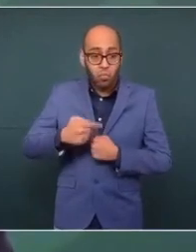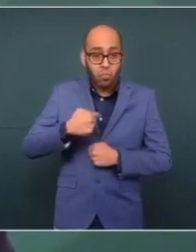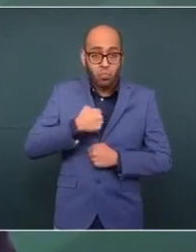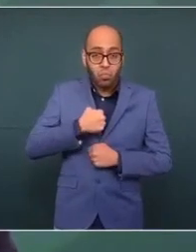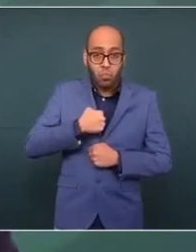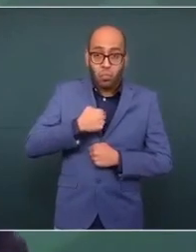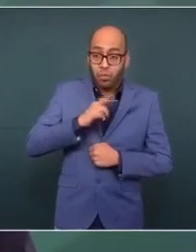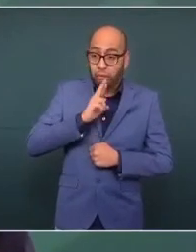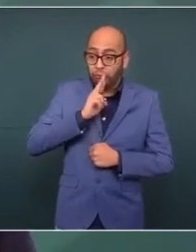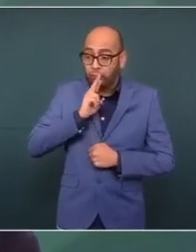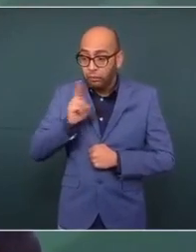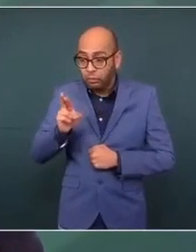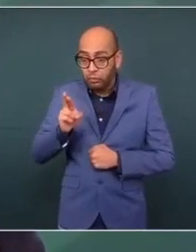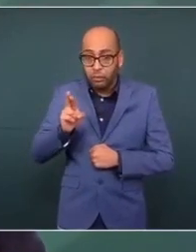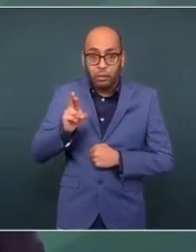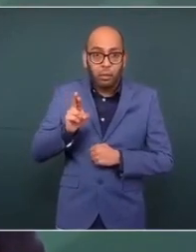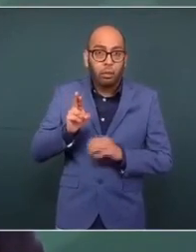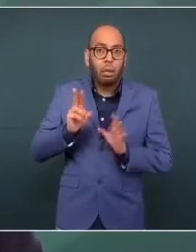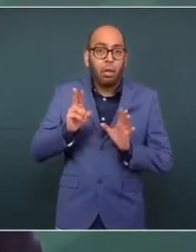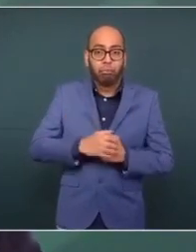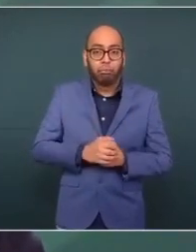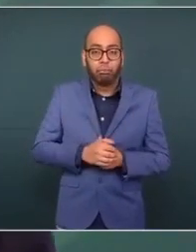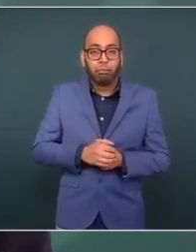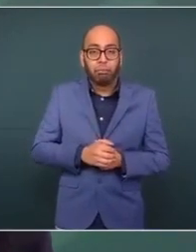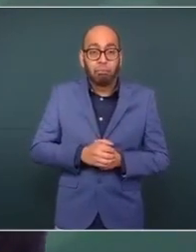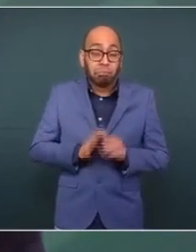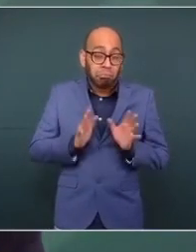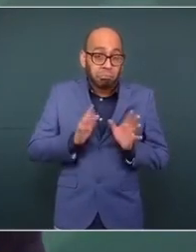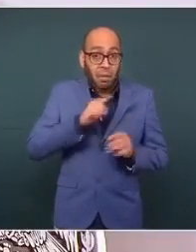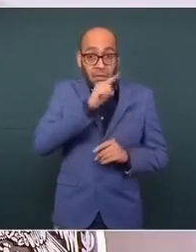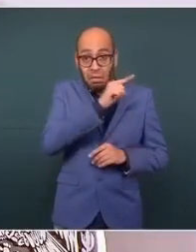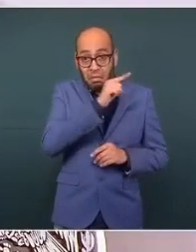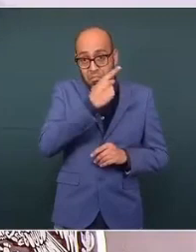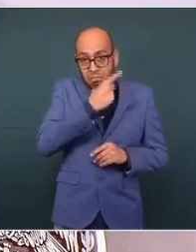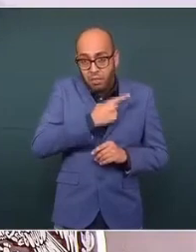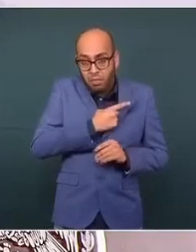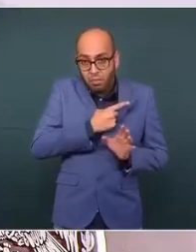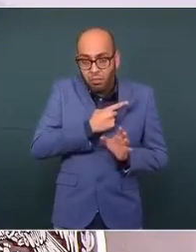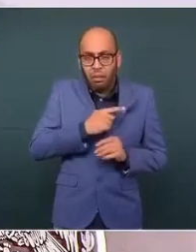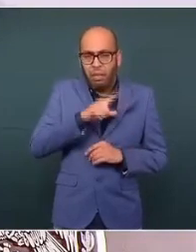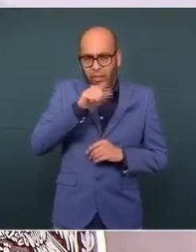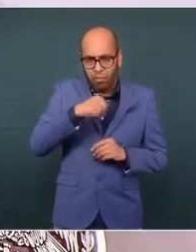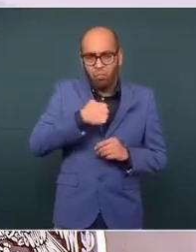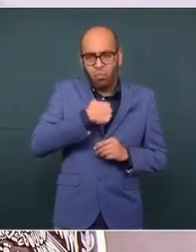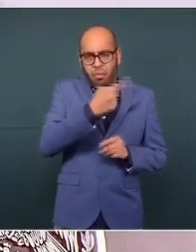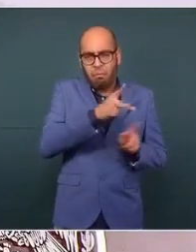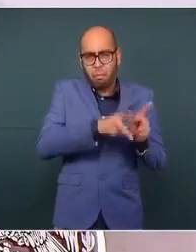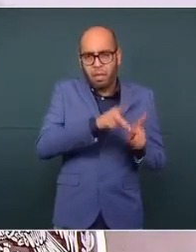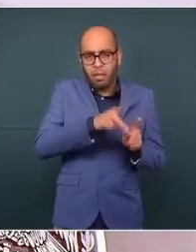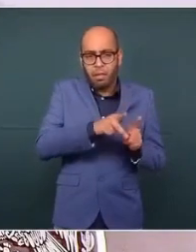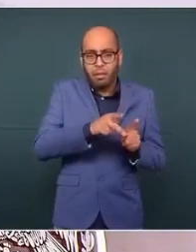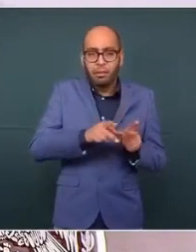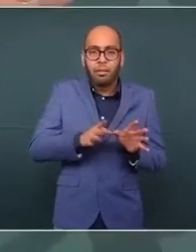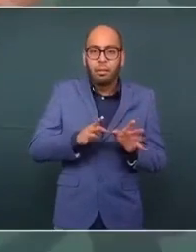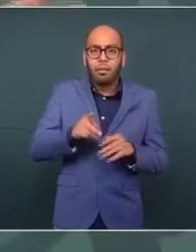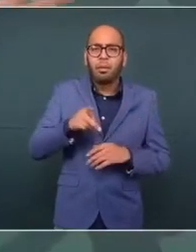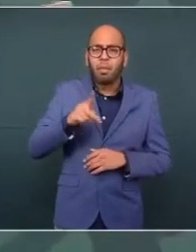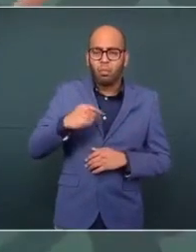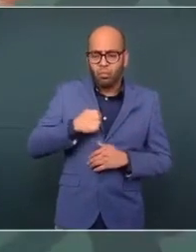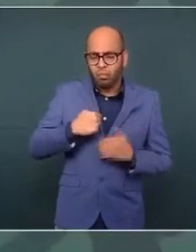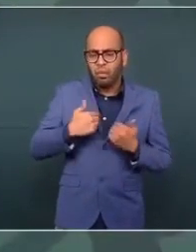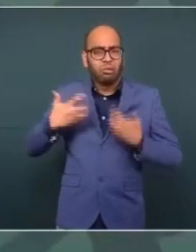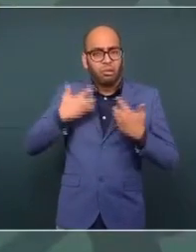respondía, hasta me podía golpear. Dice, luego te platico. Pero entiendo esa